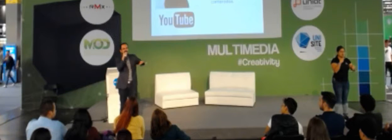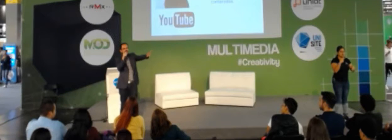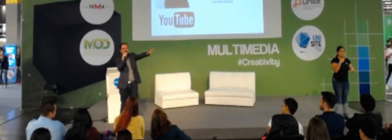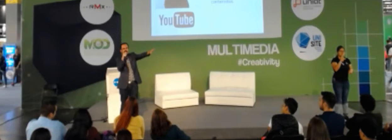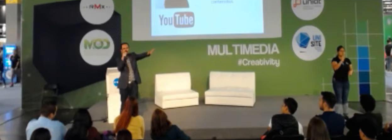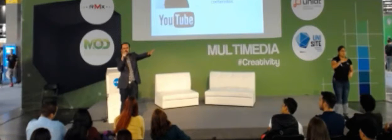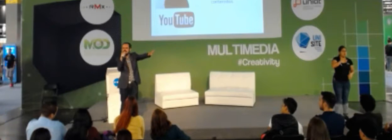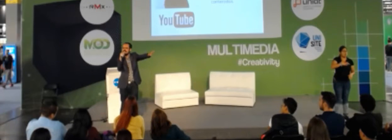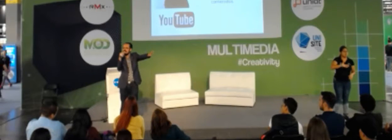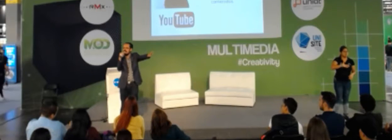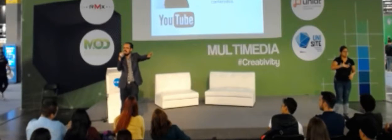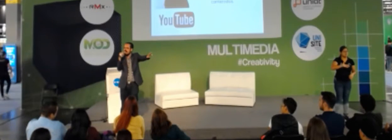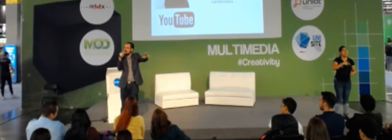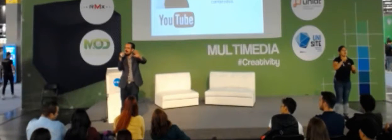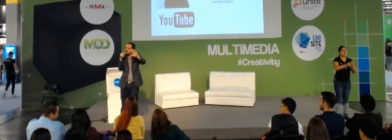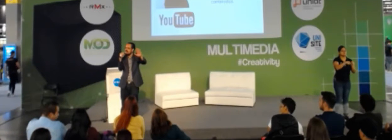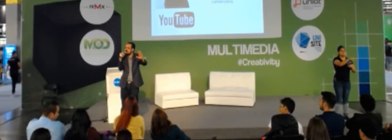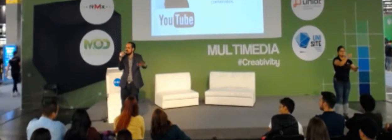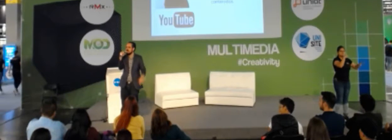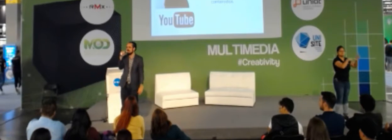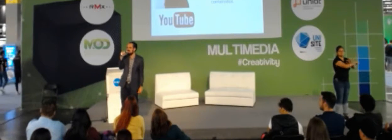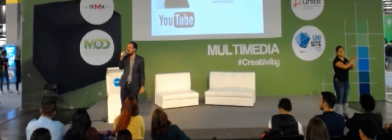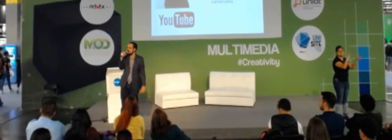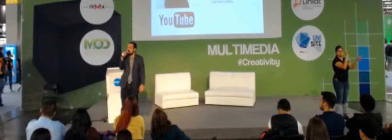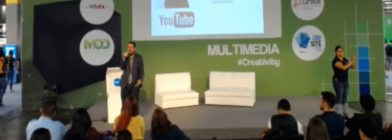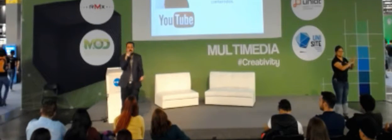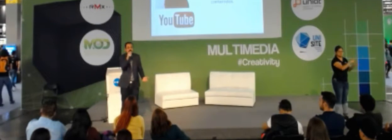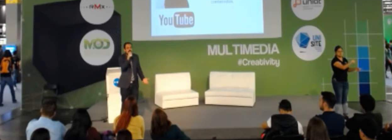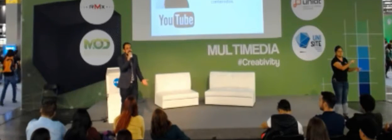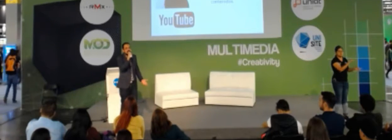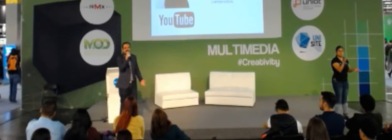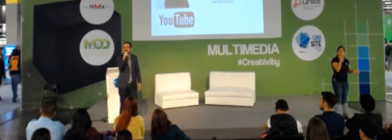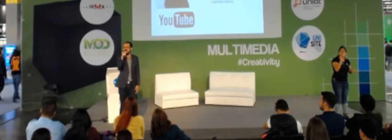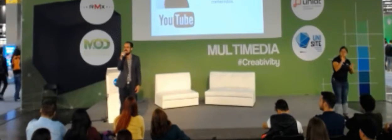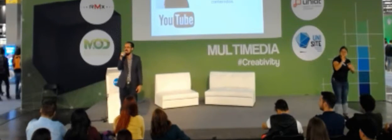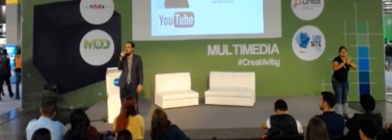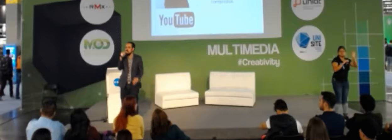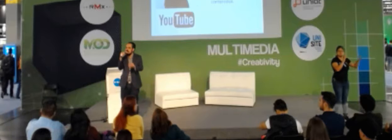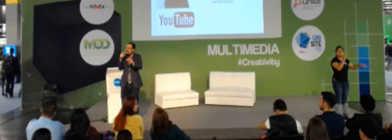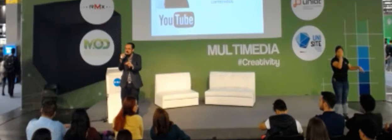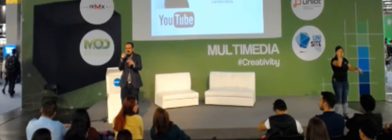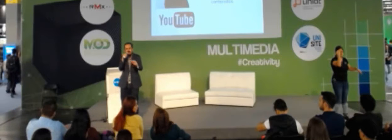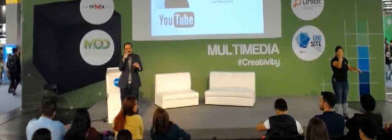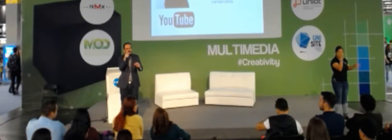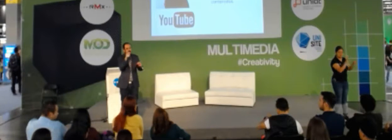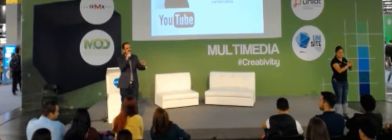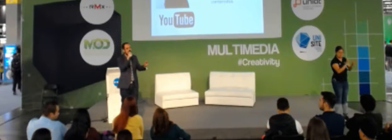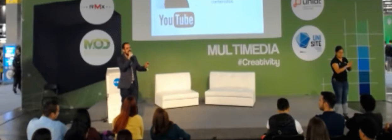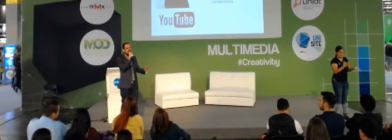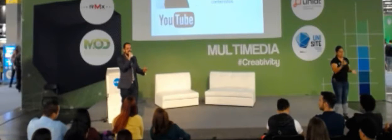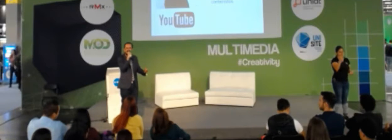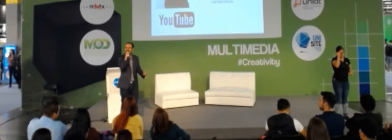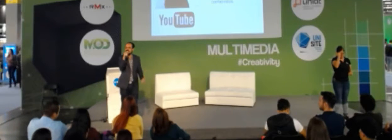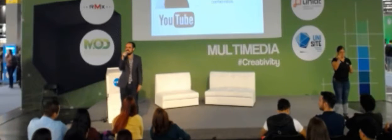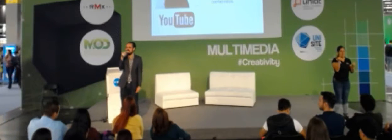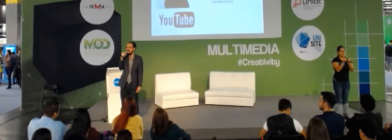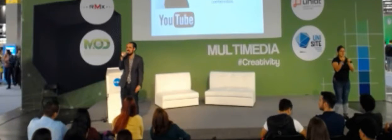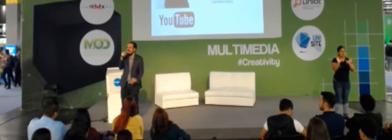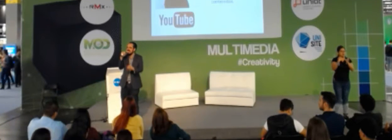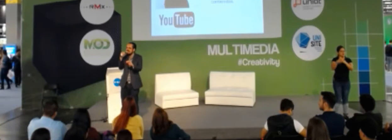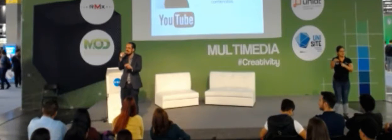están recluidas en varios centros penitenciarios porque no hay intérpretes. Lo mismo que pasa con las comunidades